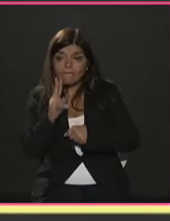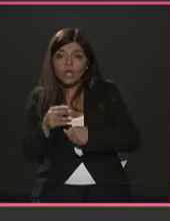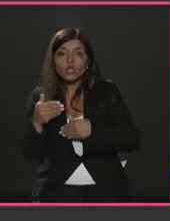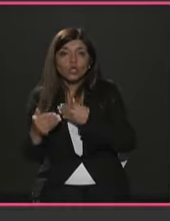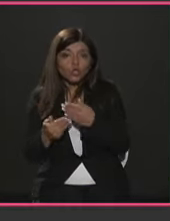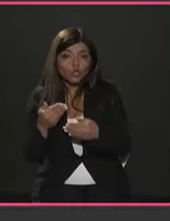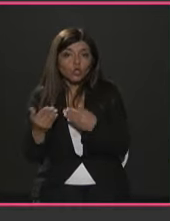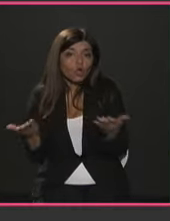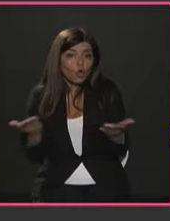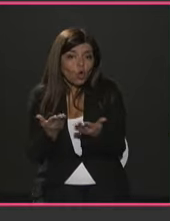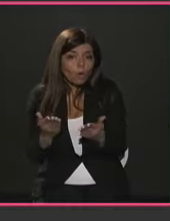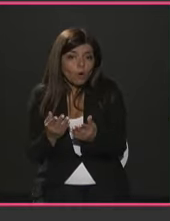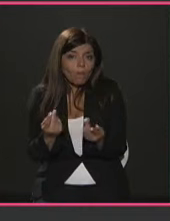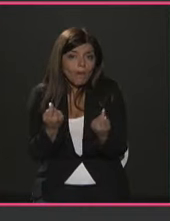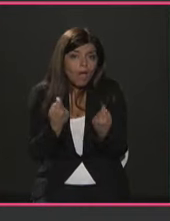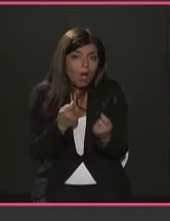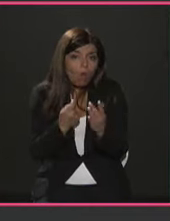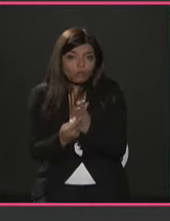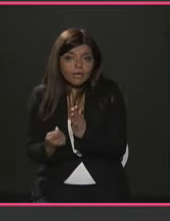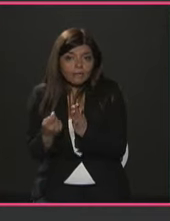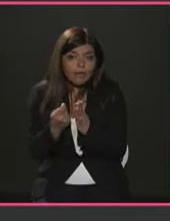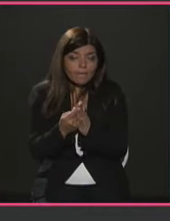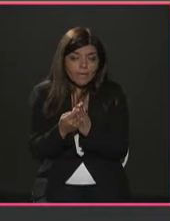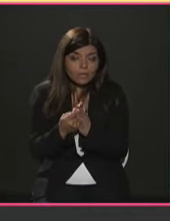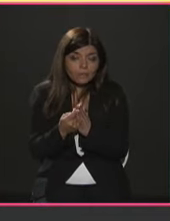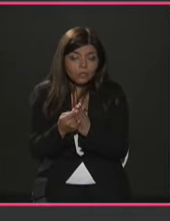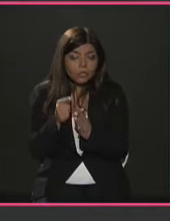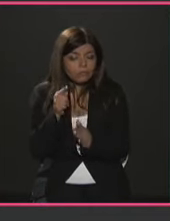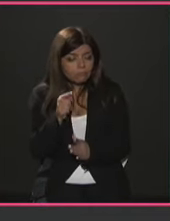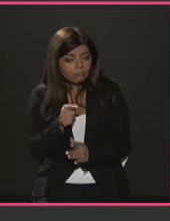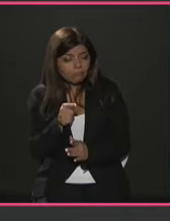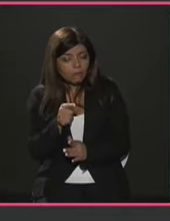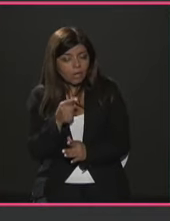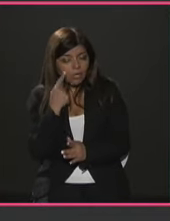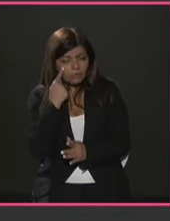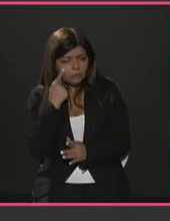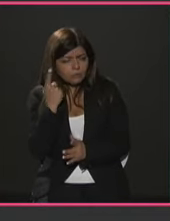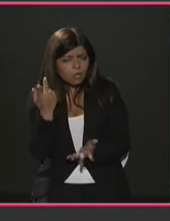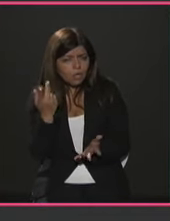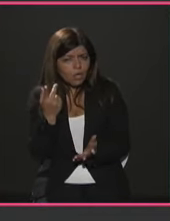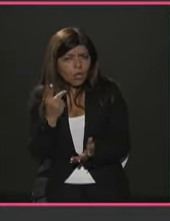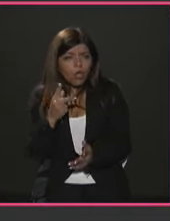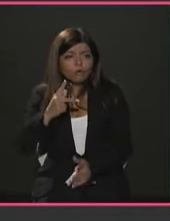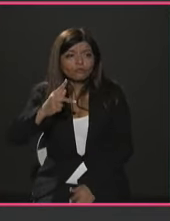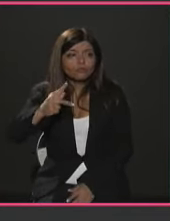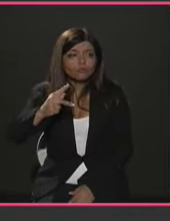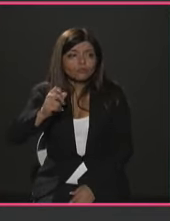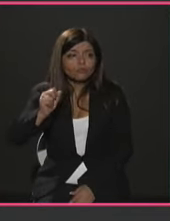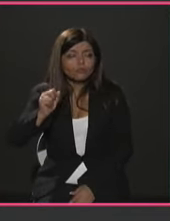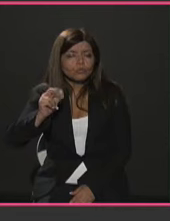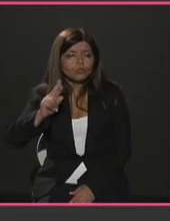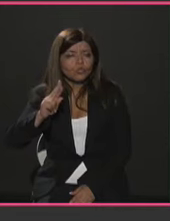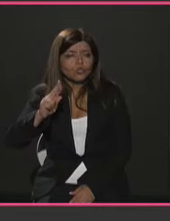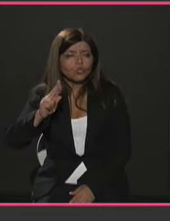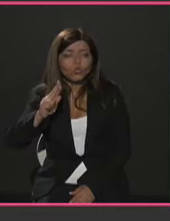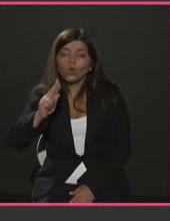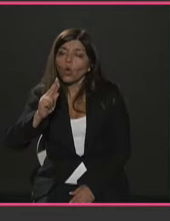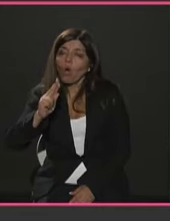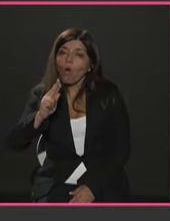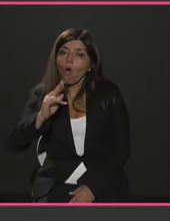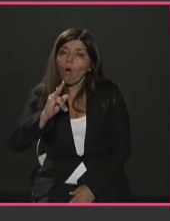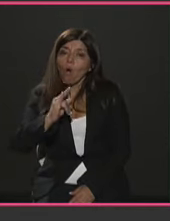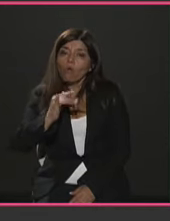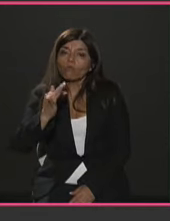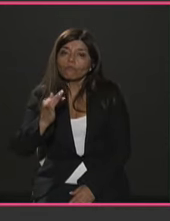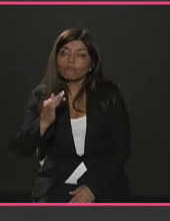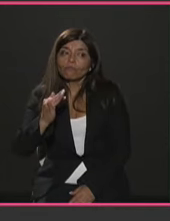avanzamos hacia un tratamiento y se produjo un fenómeno han escuchado usted hablar del crowd funding para levantar fondos aquí se le